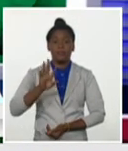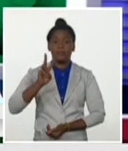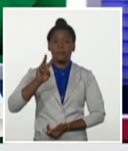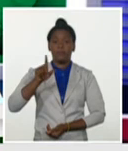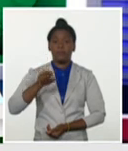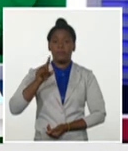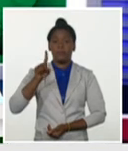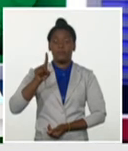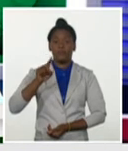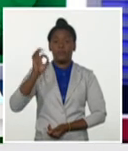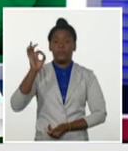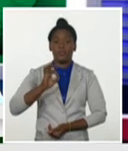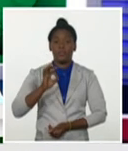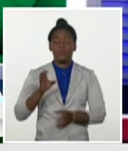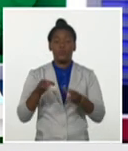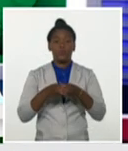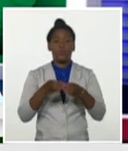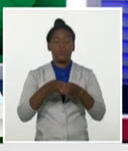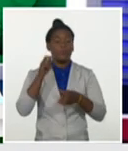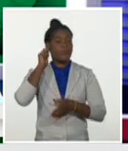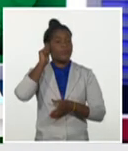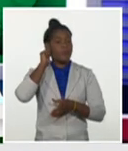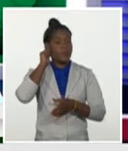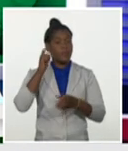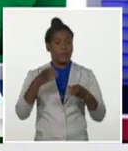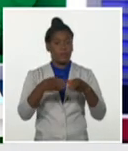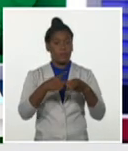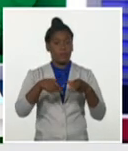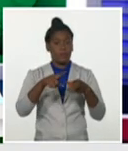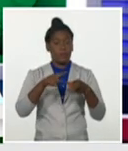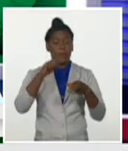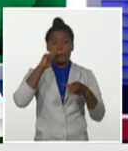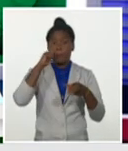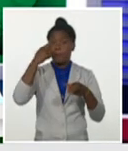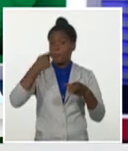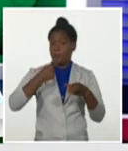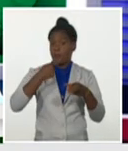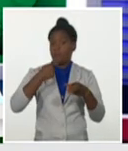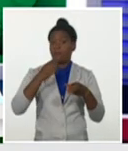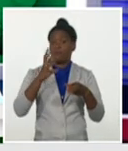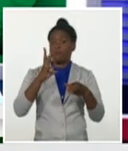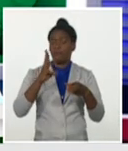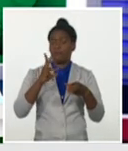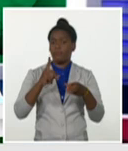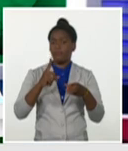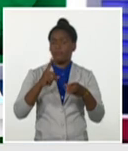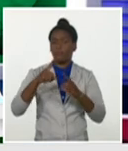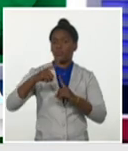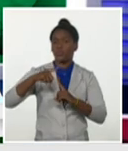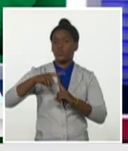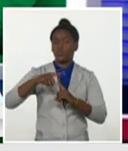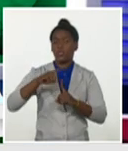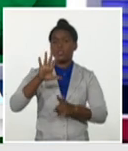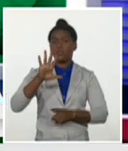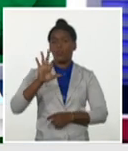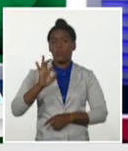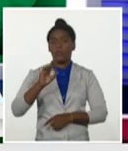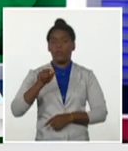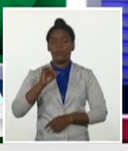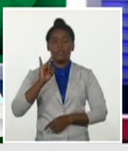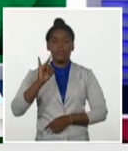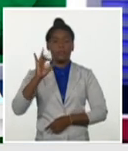sexo femenino, no obstante, el masculino en el acumulado es el